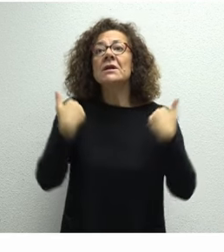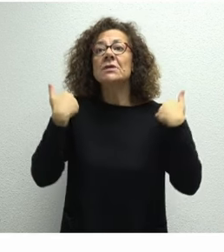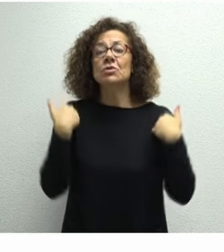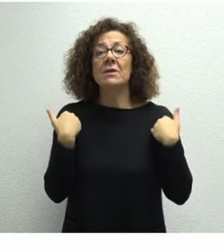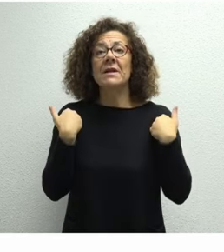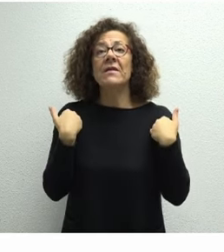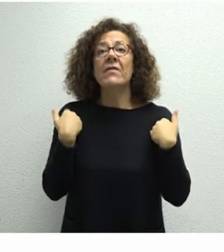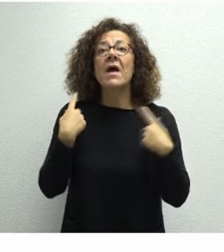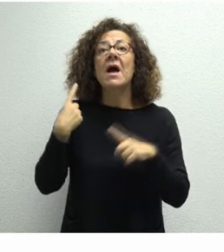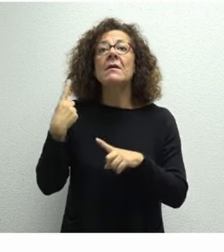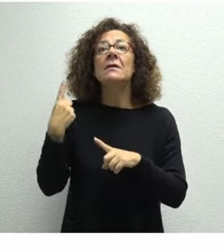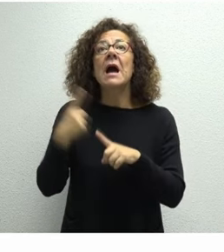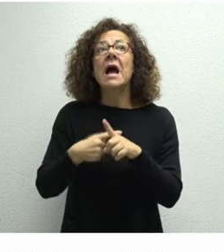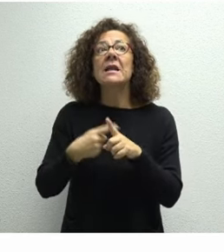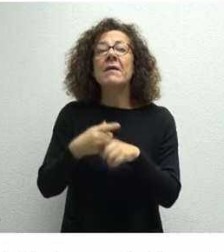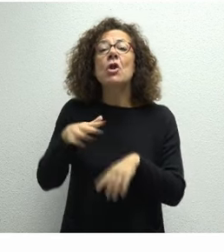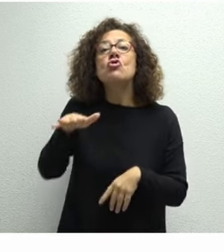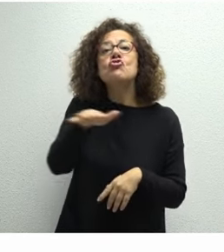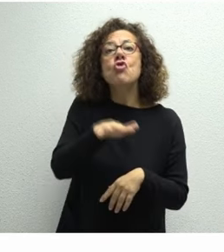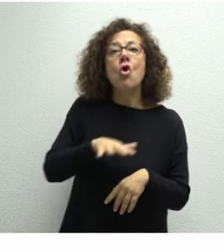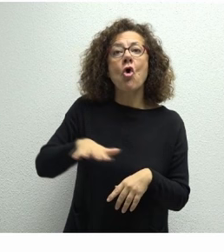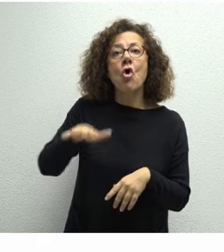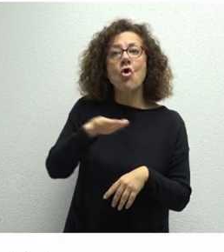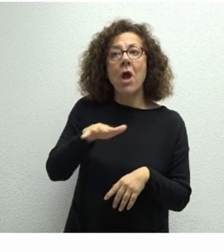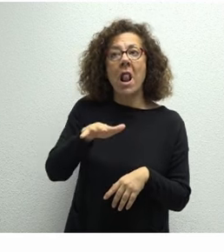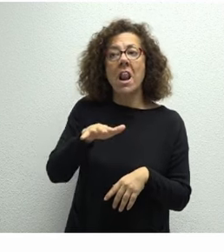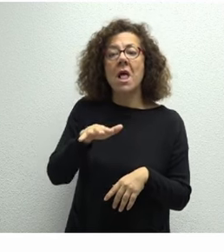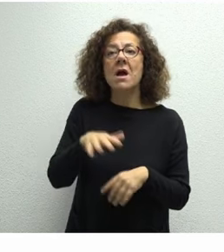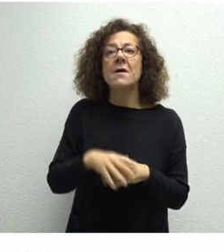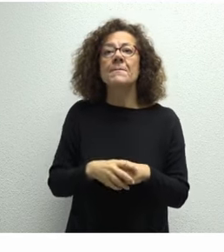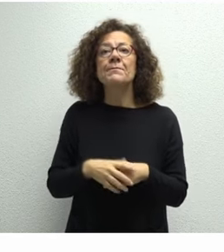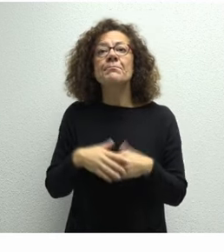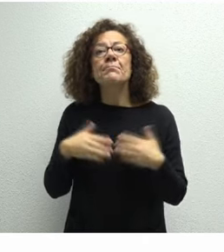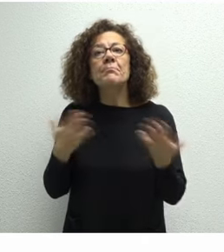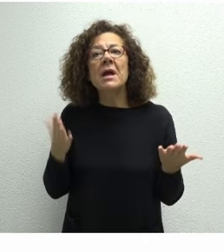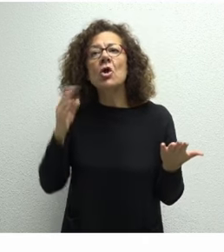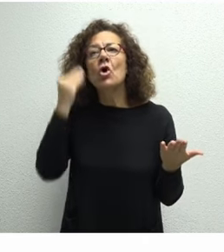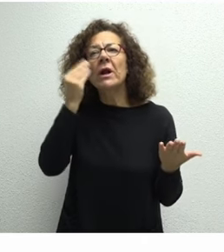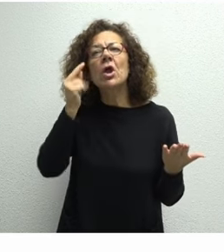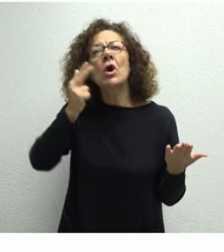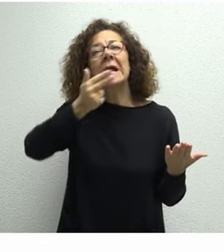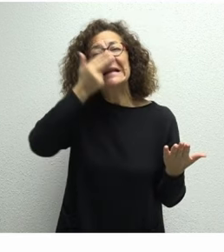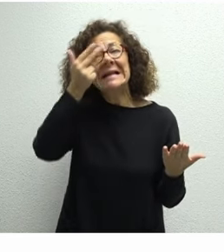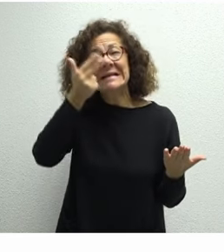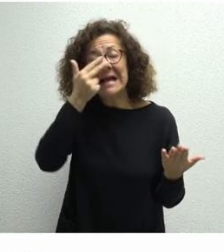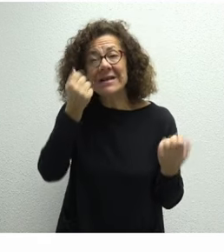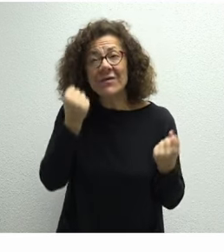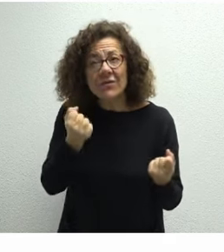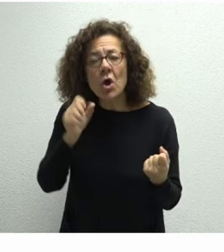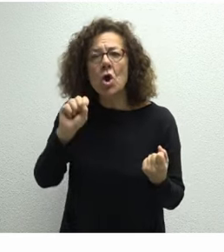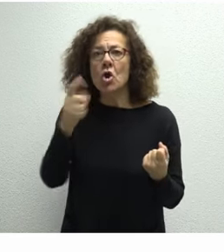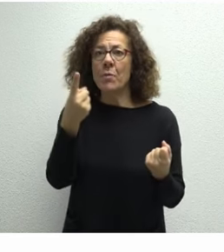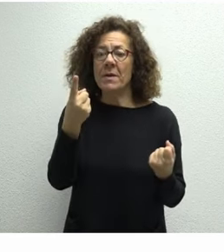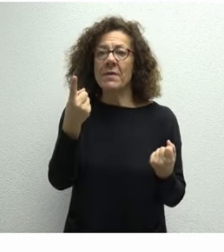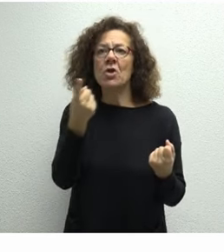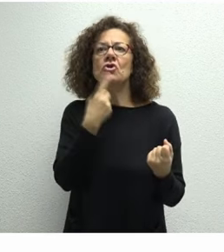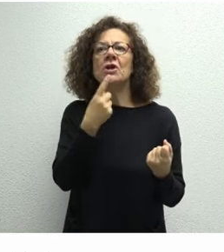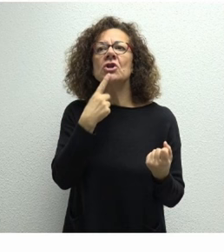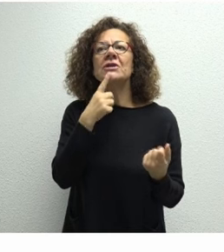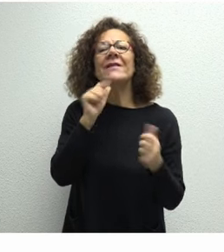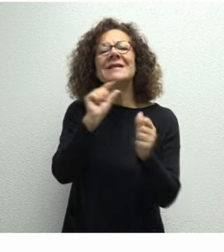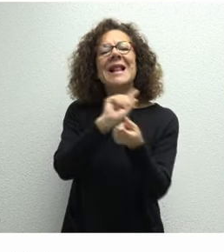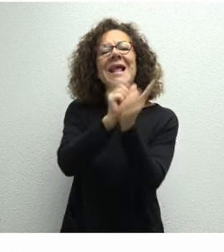a nivel local del global no pero creo que es interesante primero lo que nos dice como cambio de